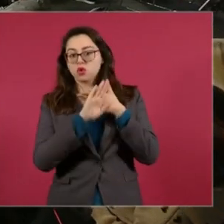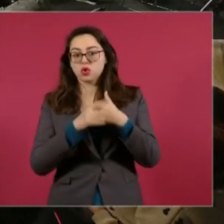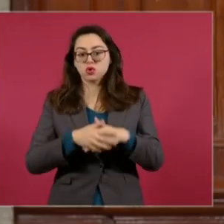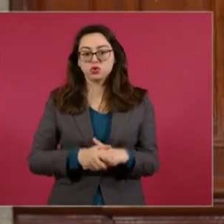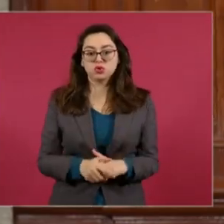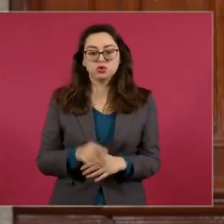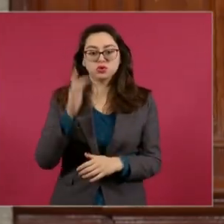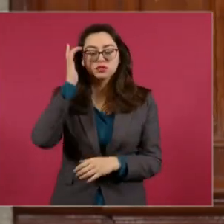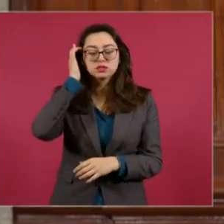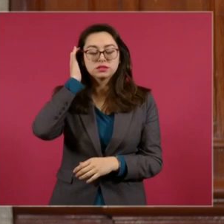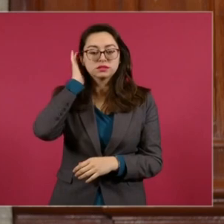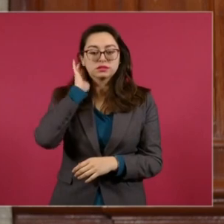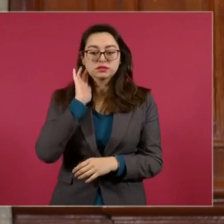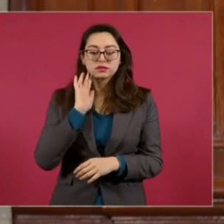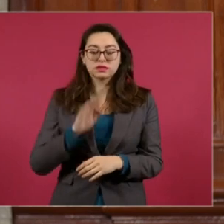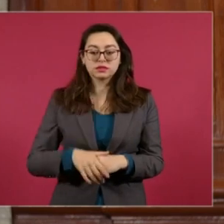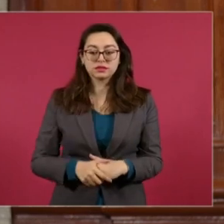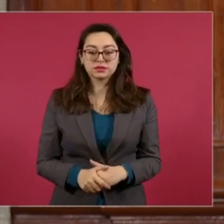Y